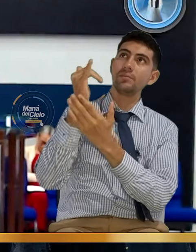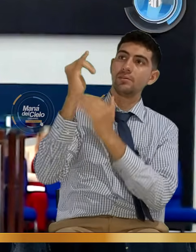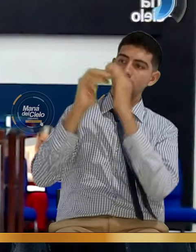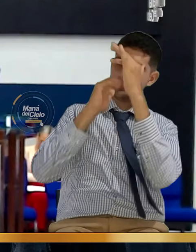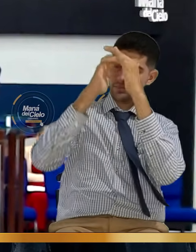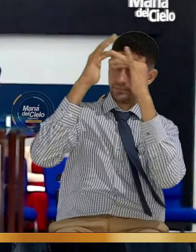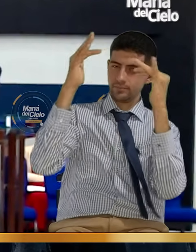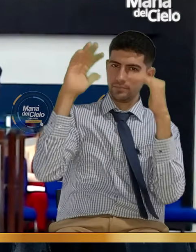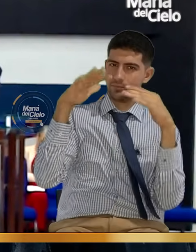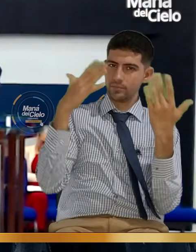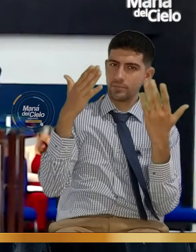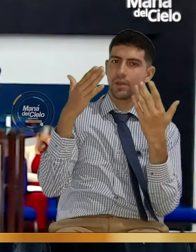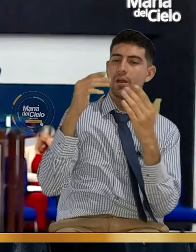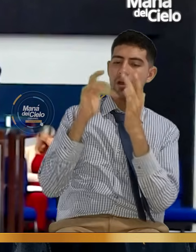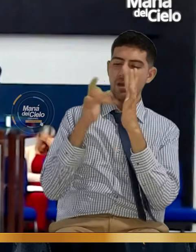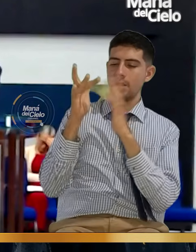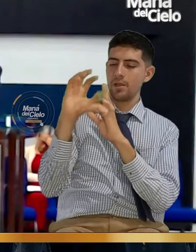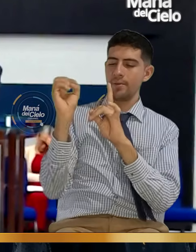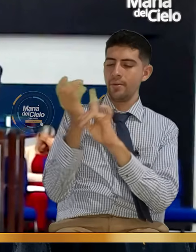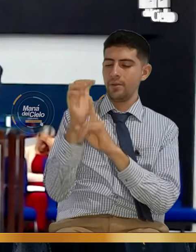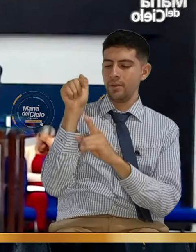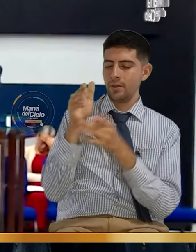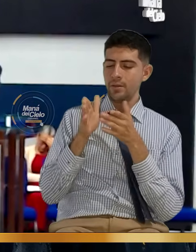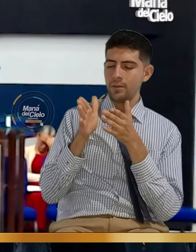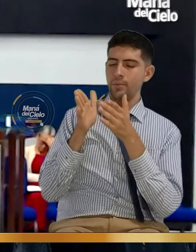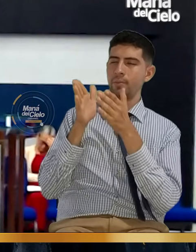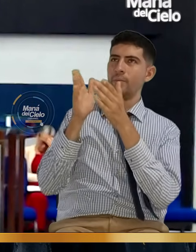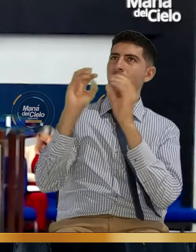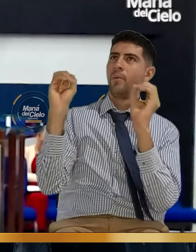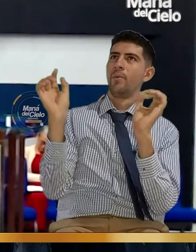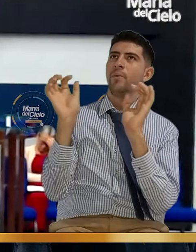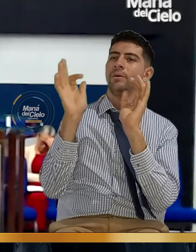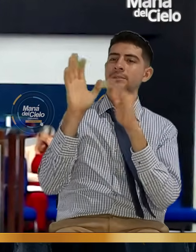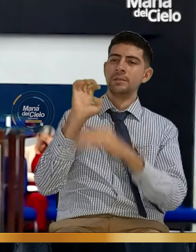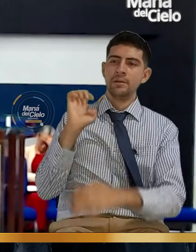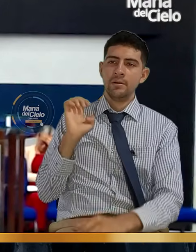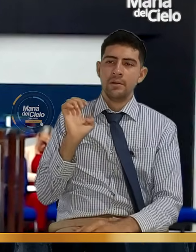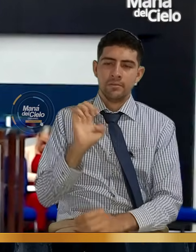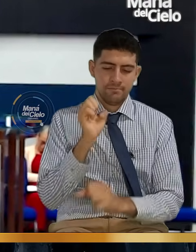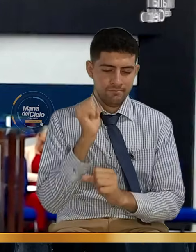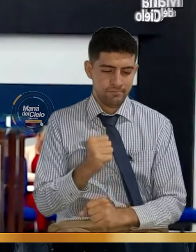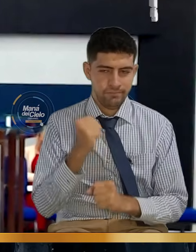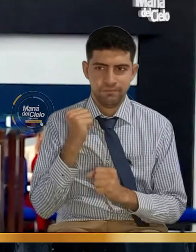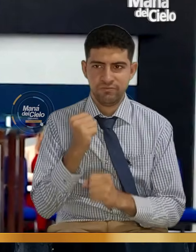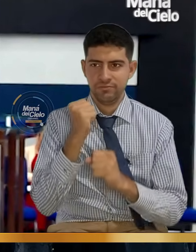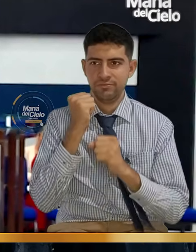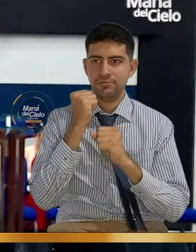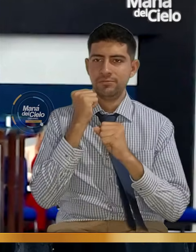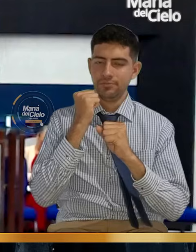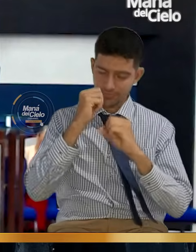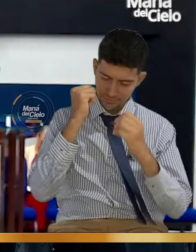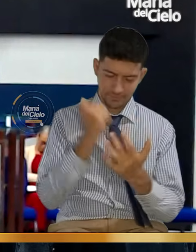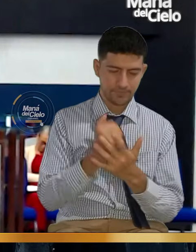muy tremendo. Ahí mismo las lenguas fueron confundidas y ya vinieron los idiomas y el uno no